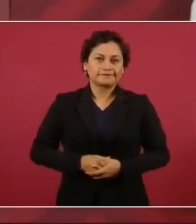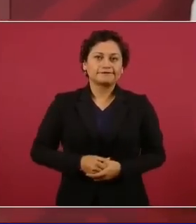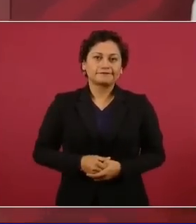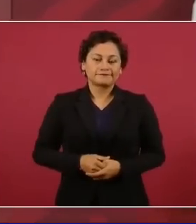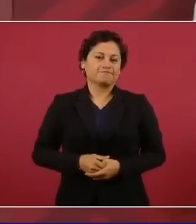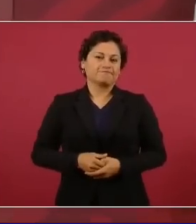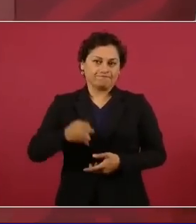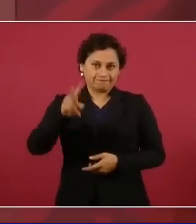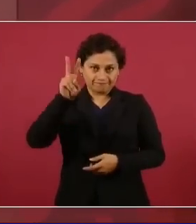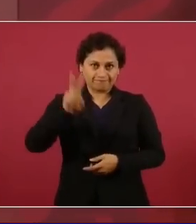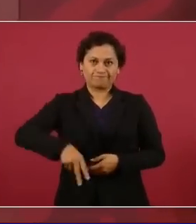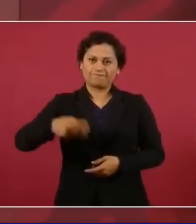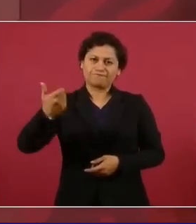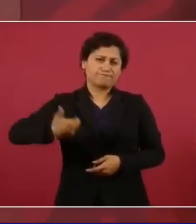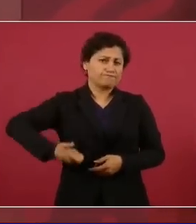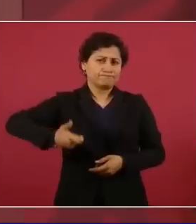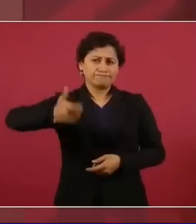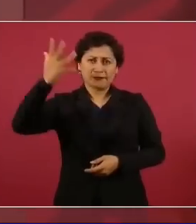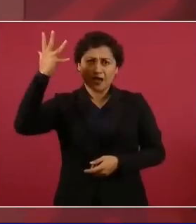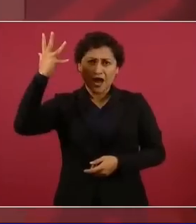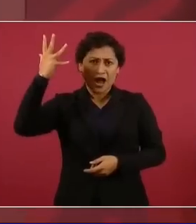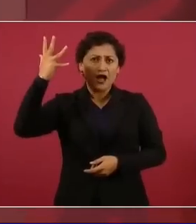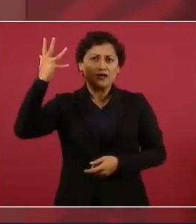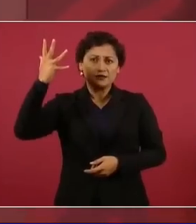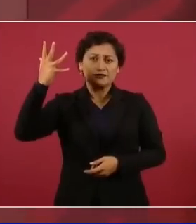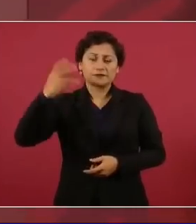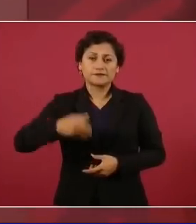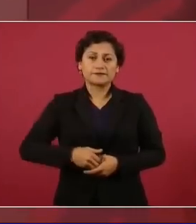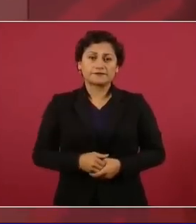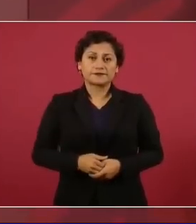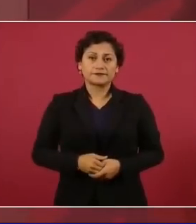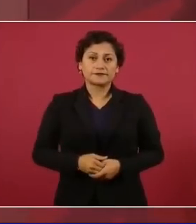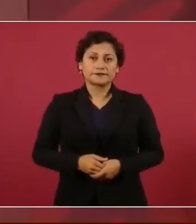se van al cielo, a las nubes,